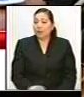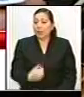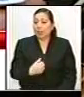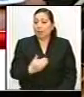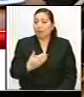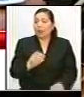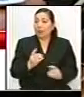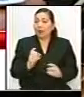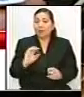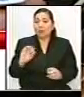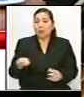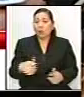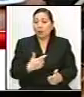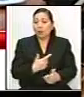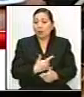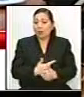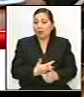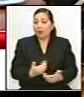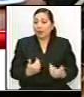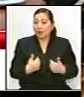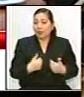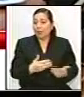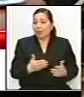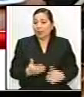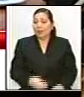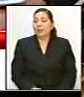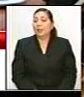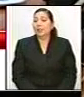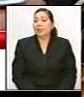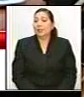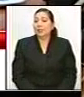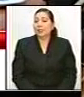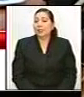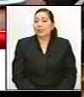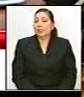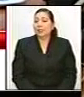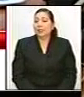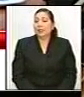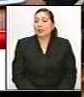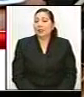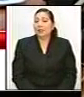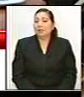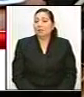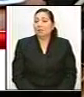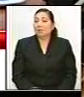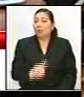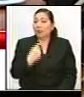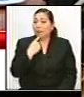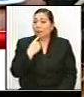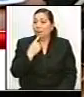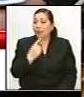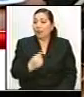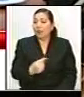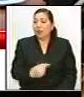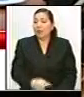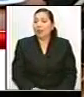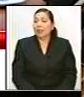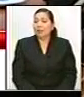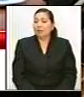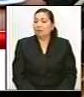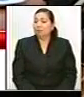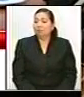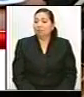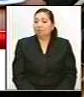del distrito San Juan de Lurigancho, porque Chosica tiene otro Lurigancho. La denuncia que me ha puesto a mí está mal